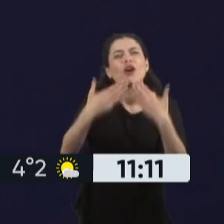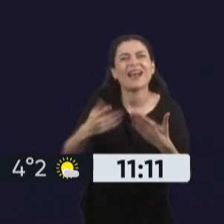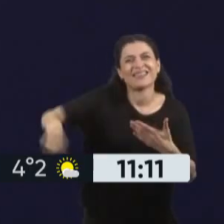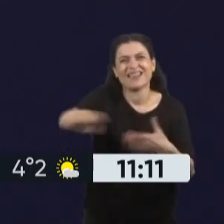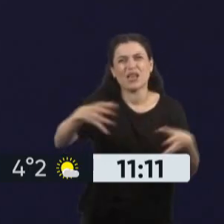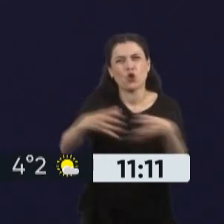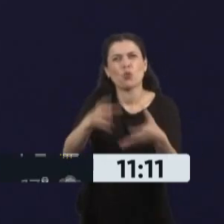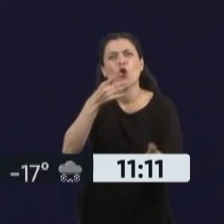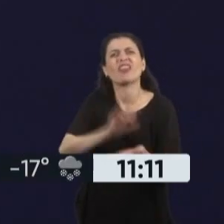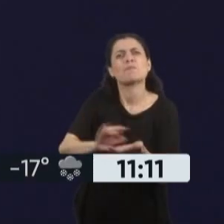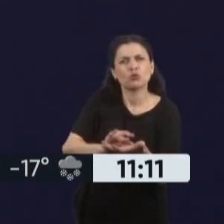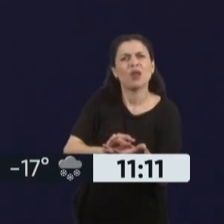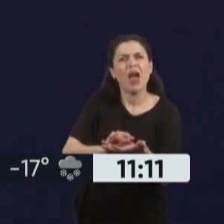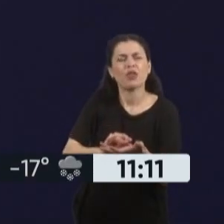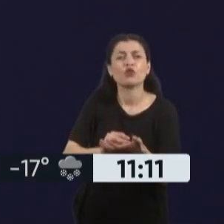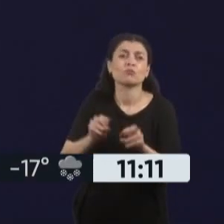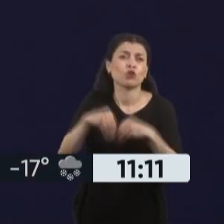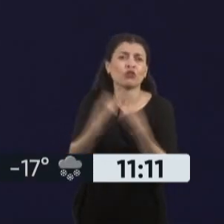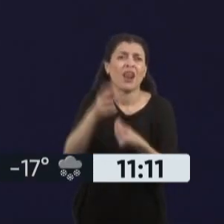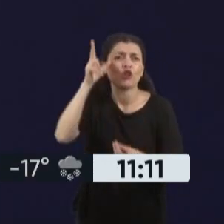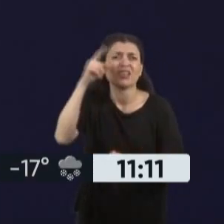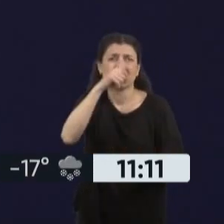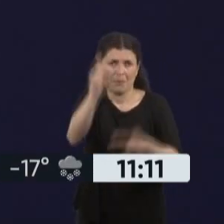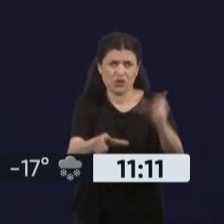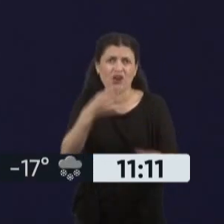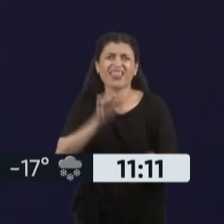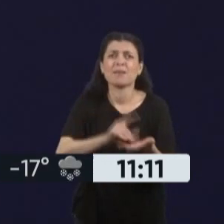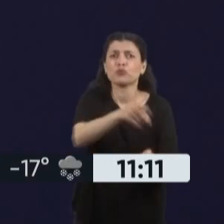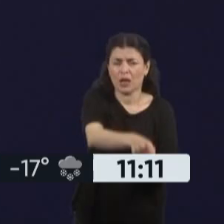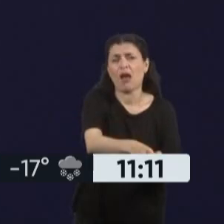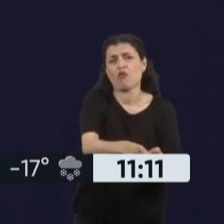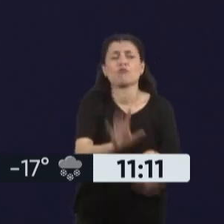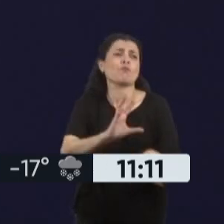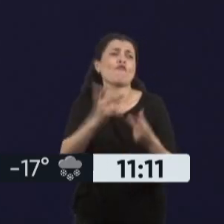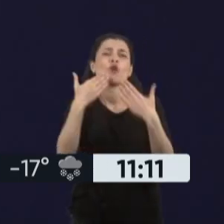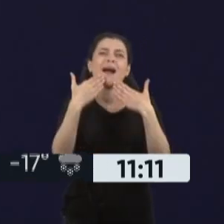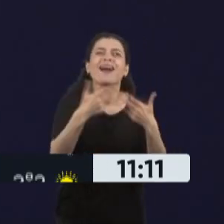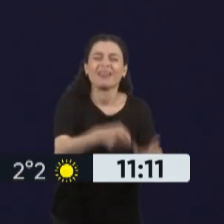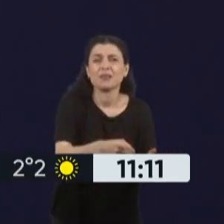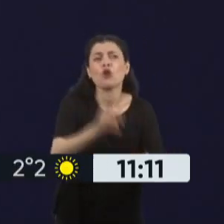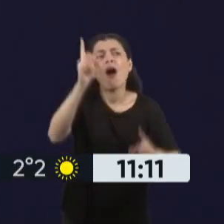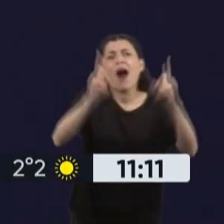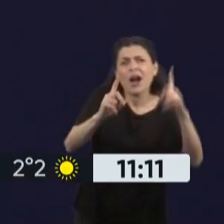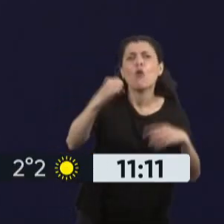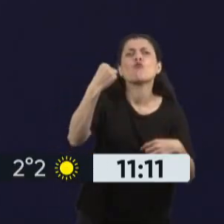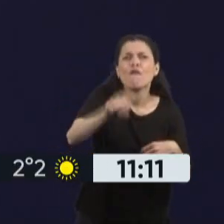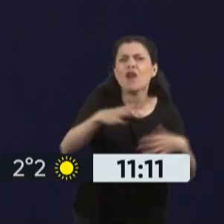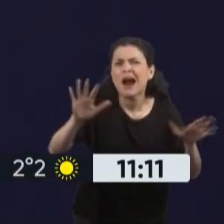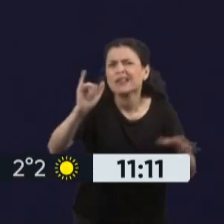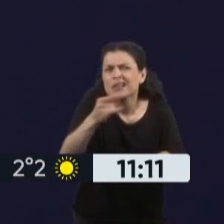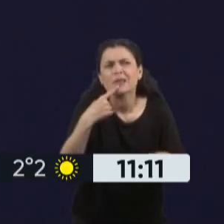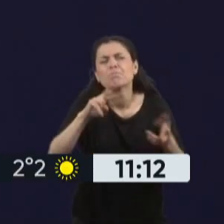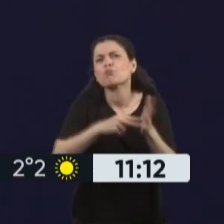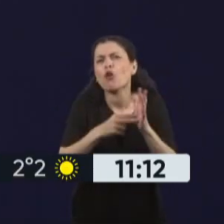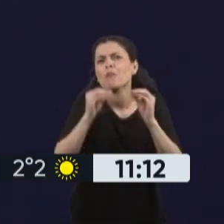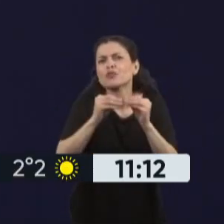de diputados, que en este caso eran 87, creo que alguno no pudo ir por algún tema de agenda o